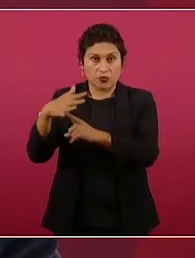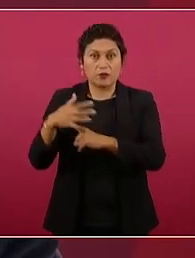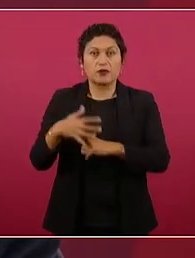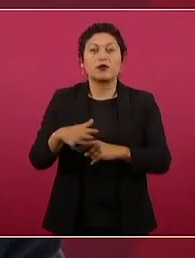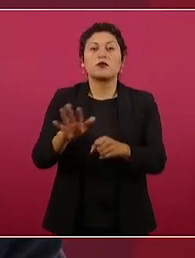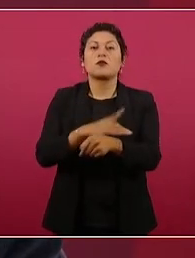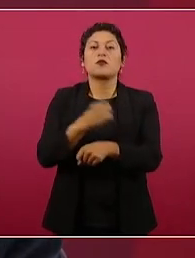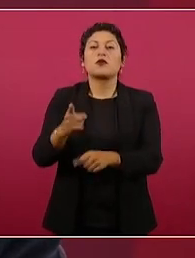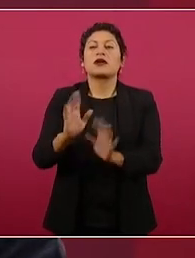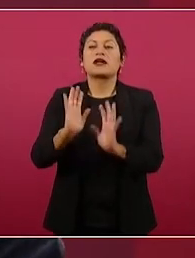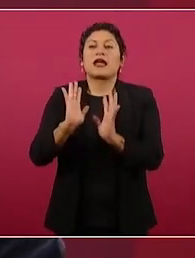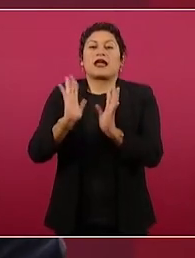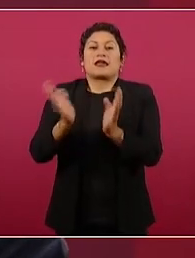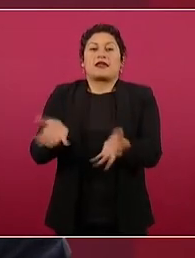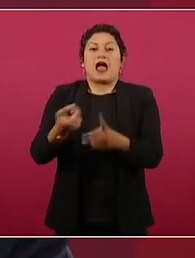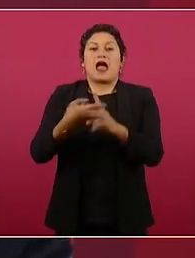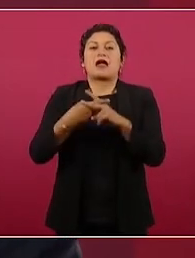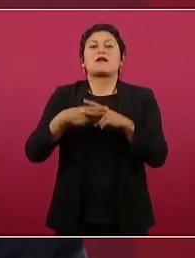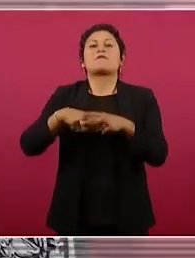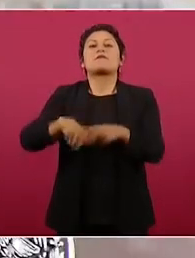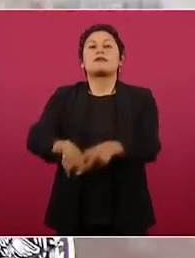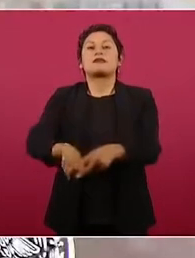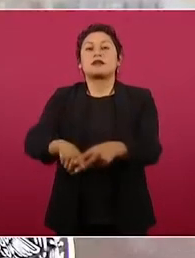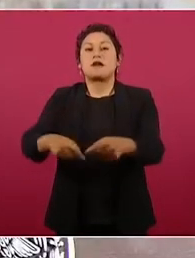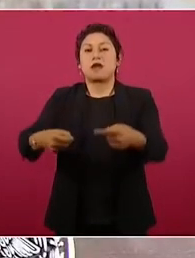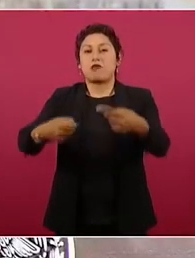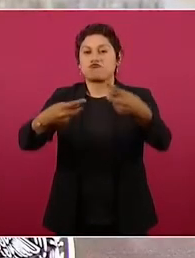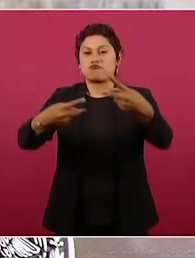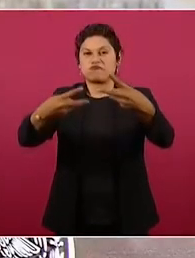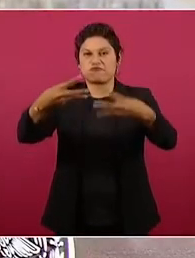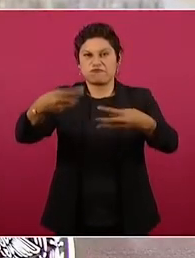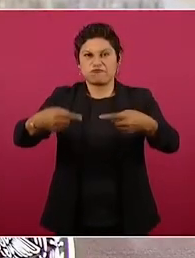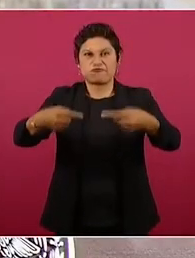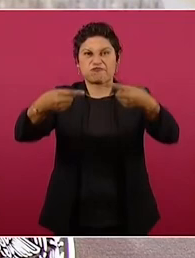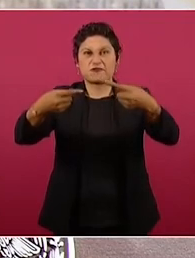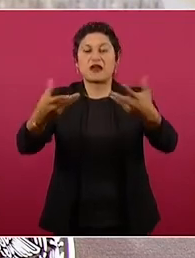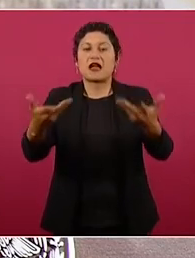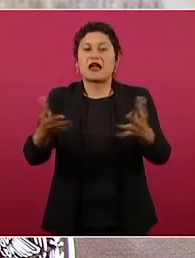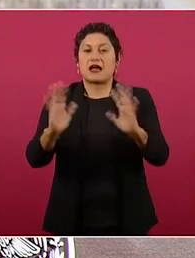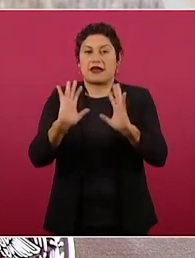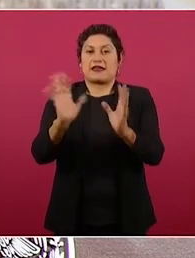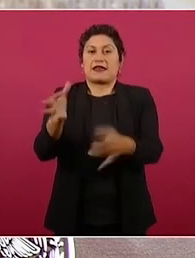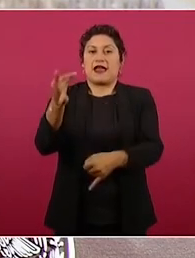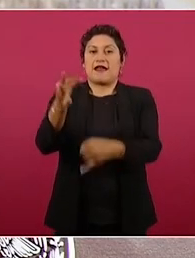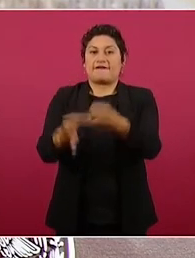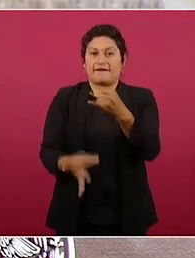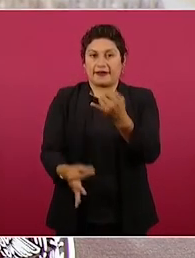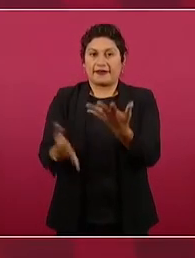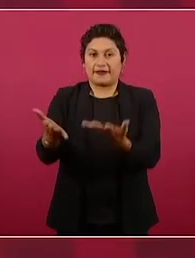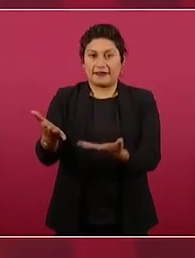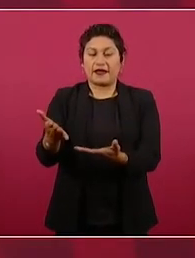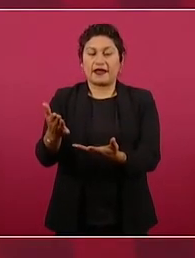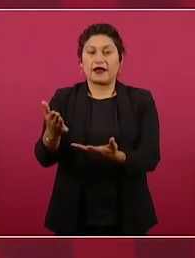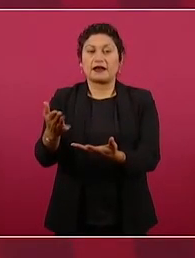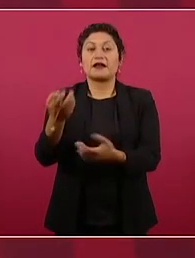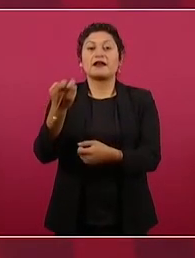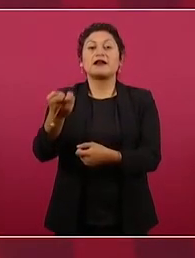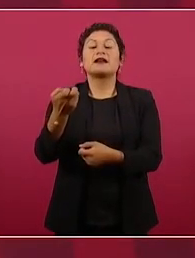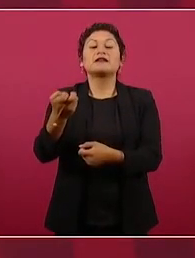playoff. Están los juegos finales de la Liga Mexicana